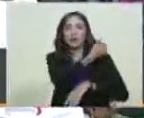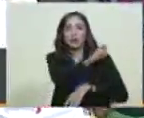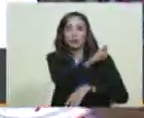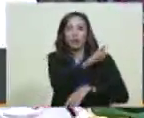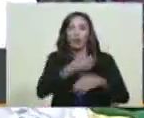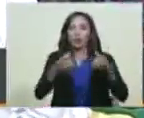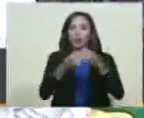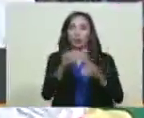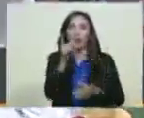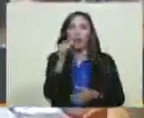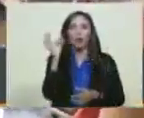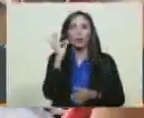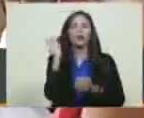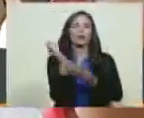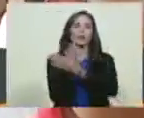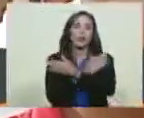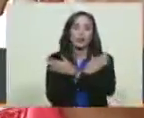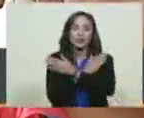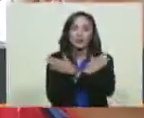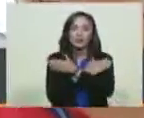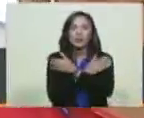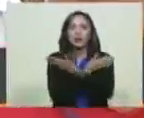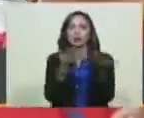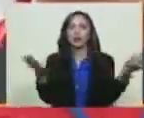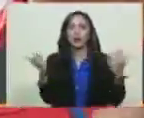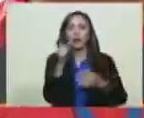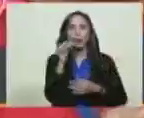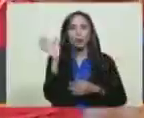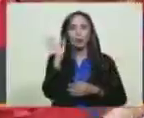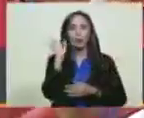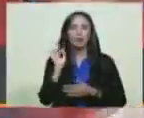los felicito y la felicita